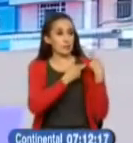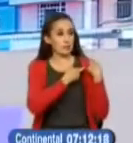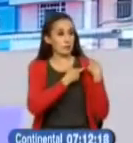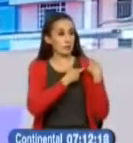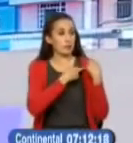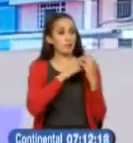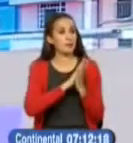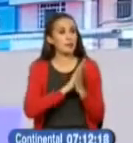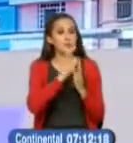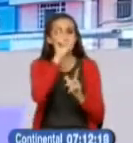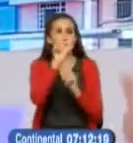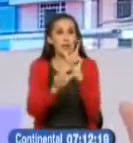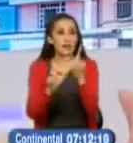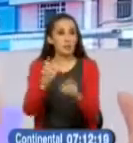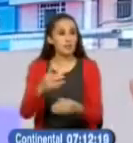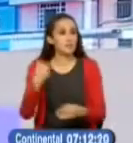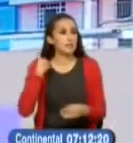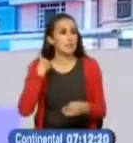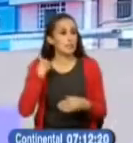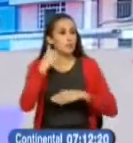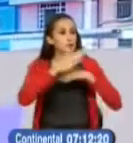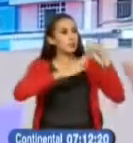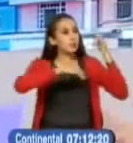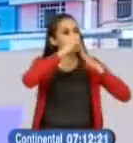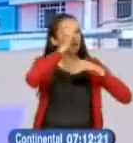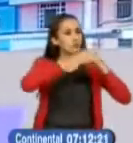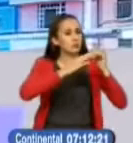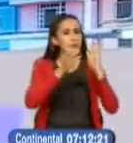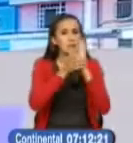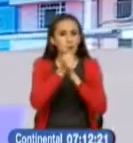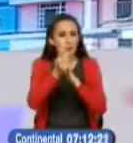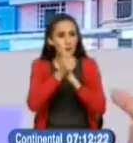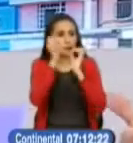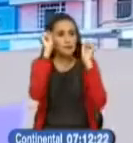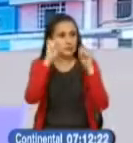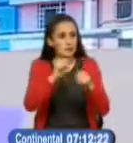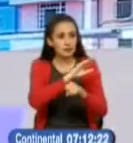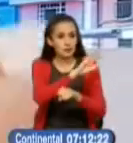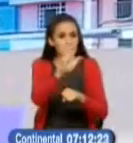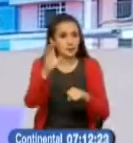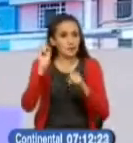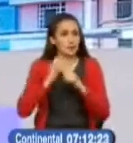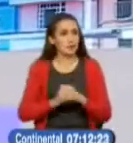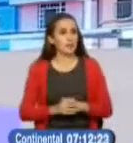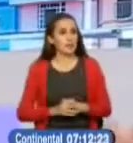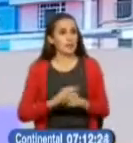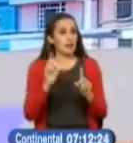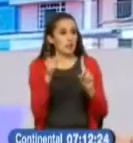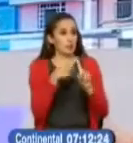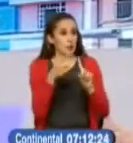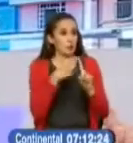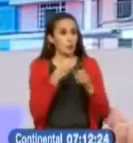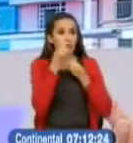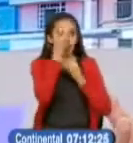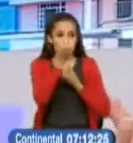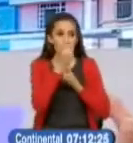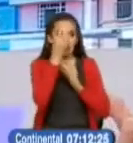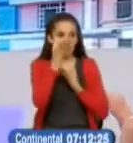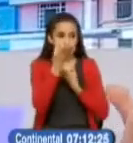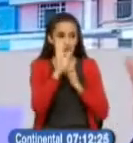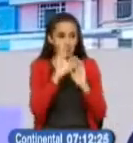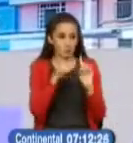personas, tenemos que construir precisamente capacidades para que ese ejercicio de libertad responsable se haga. Primero, informarse,